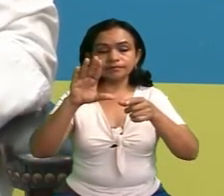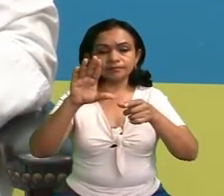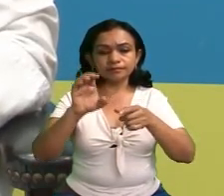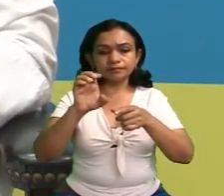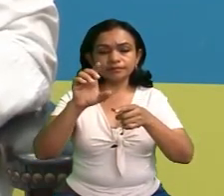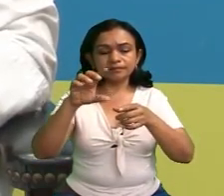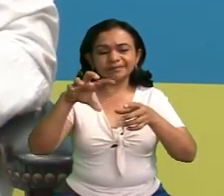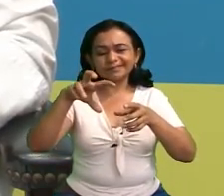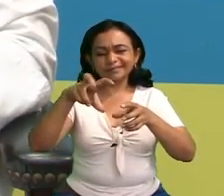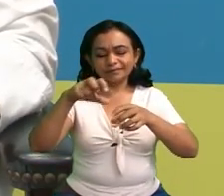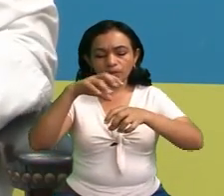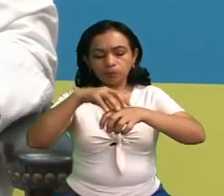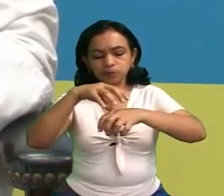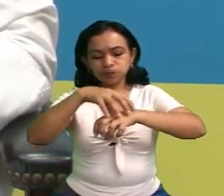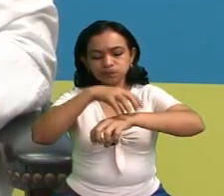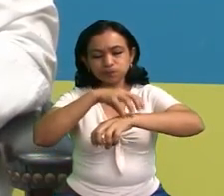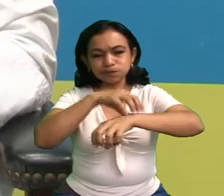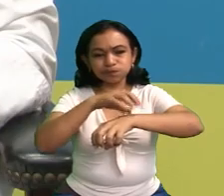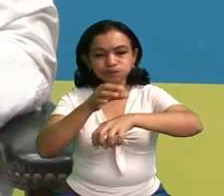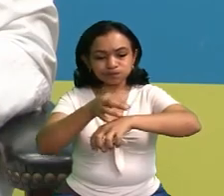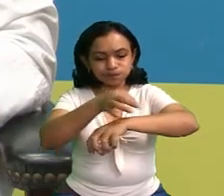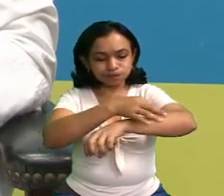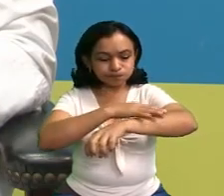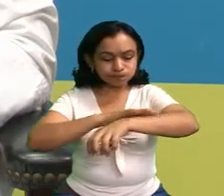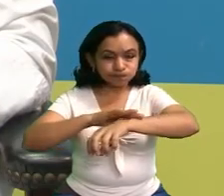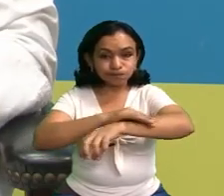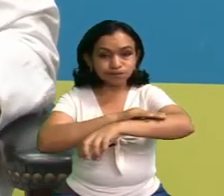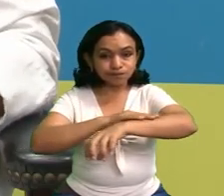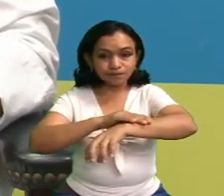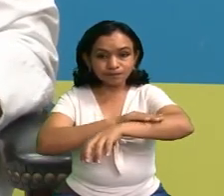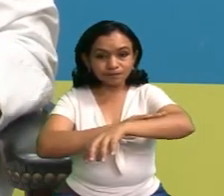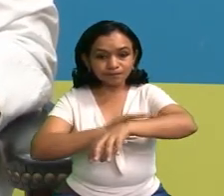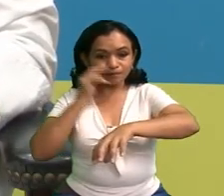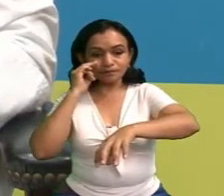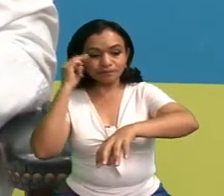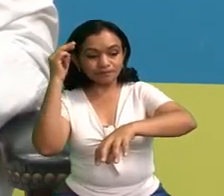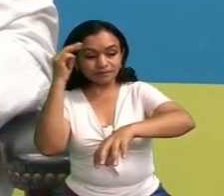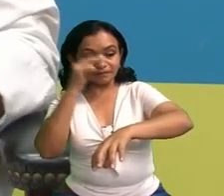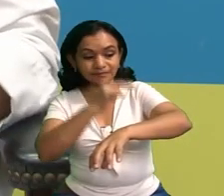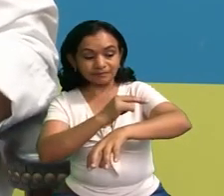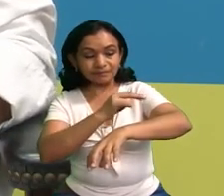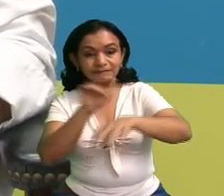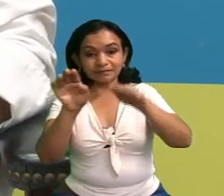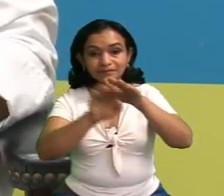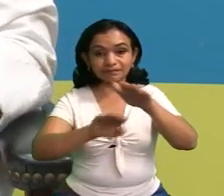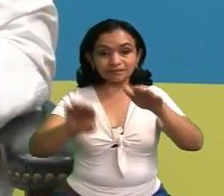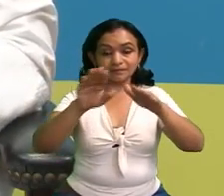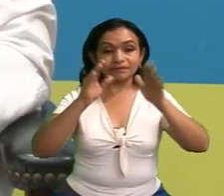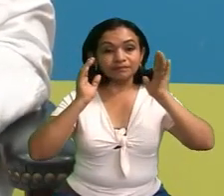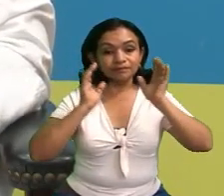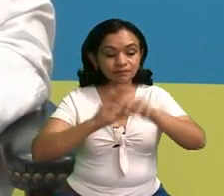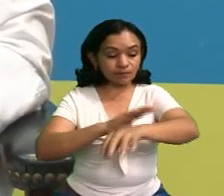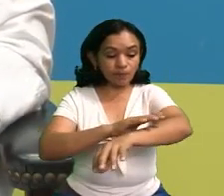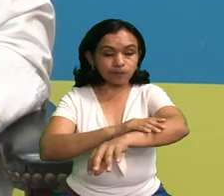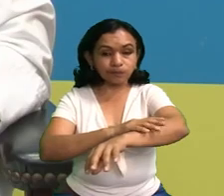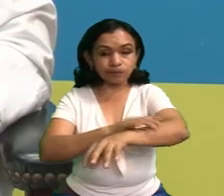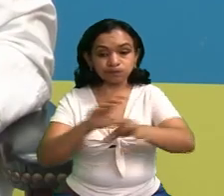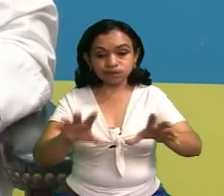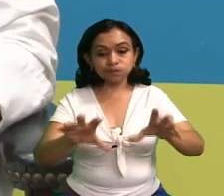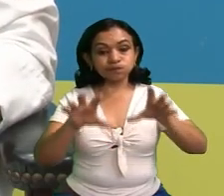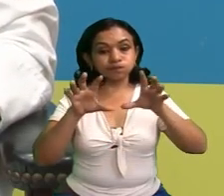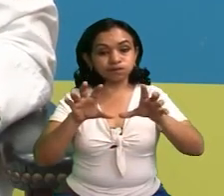piel de naranja, por esos hoyuelos que pueden verse a nivel de, sobre todo el muslo, de las caderas,